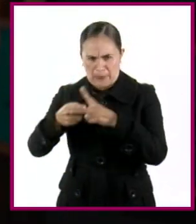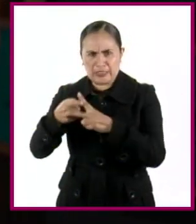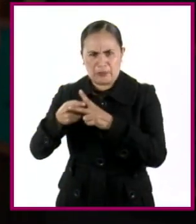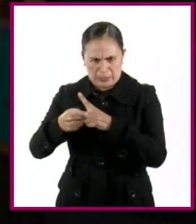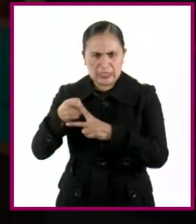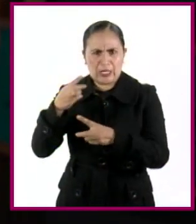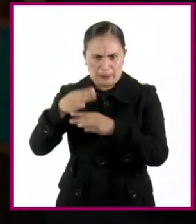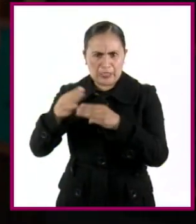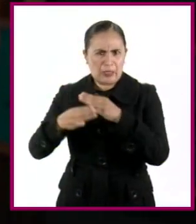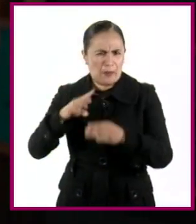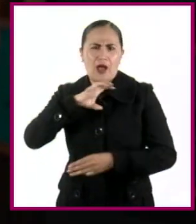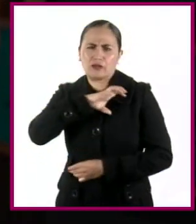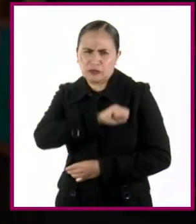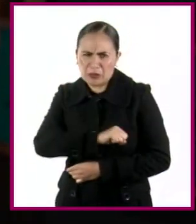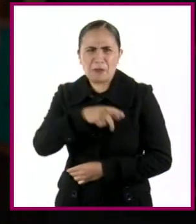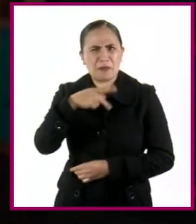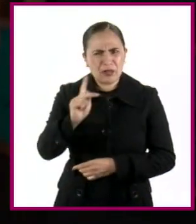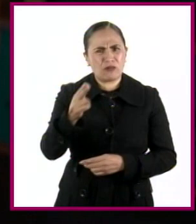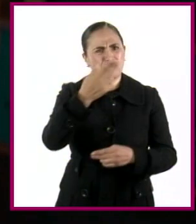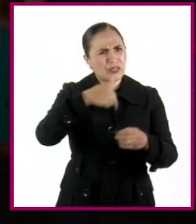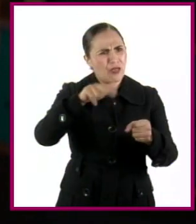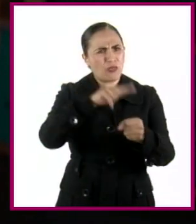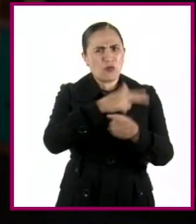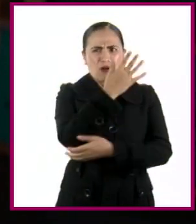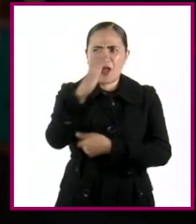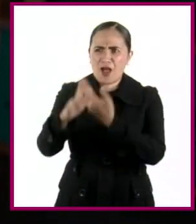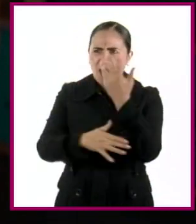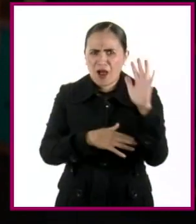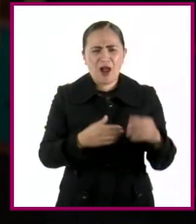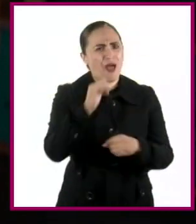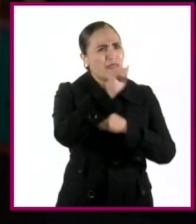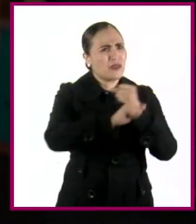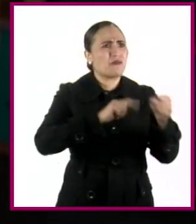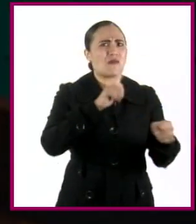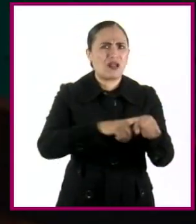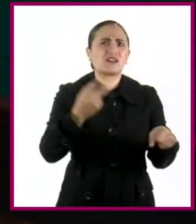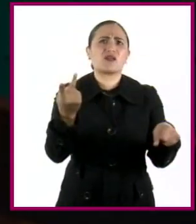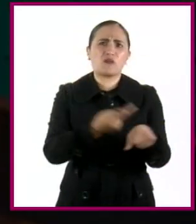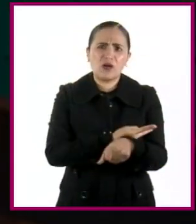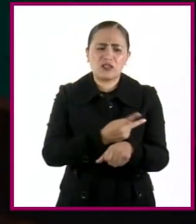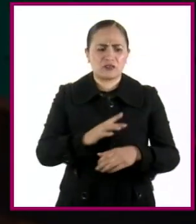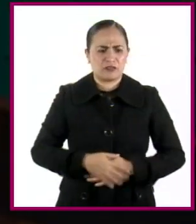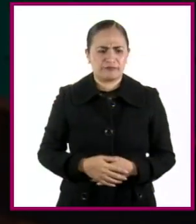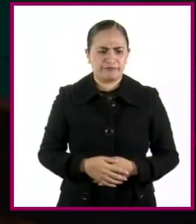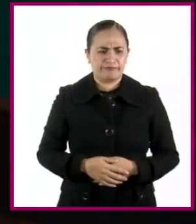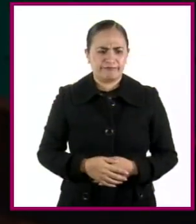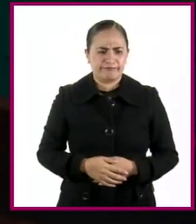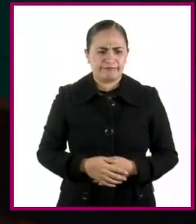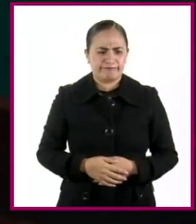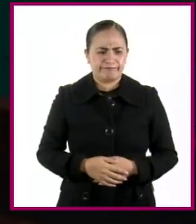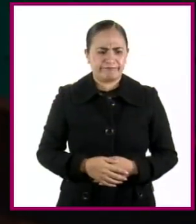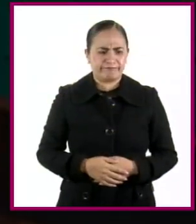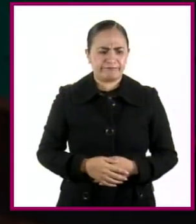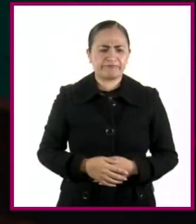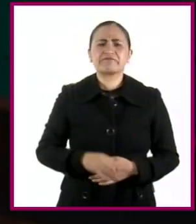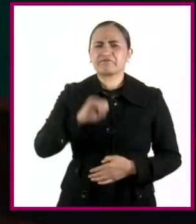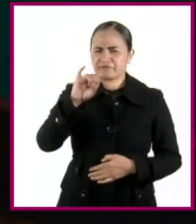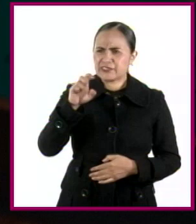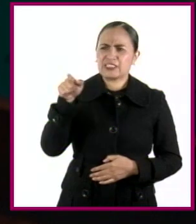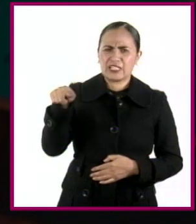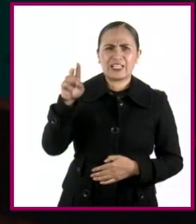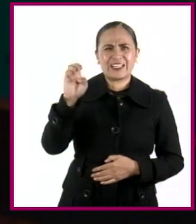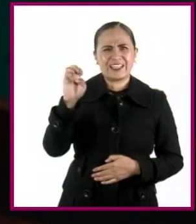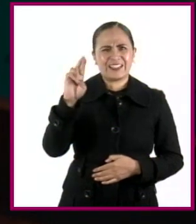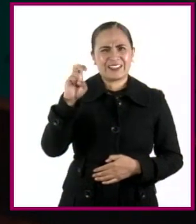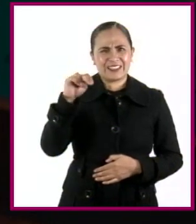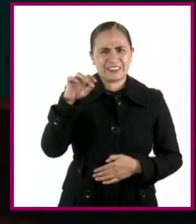obviamente, pero ¿y la naturaleza? ¿Y los animales? Todo bien. Ernesto es bien buena onda.